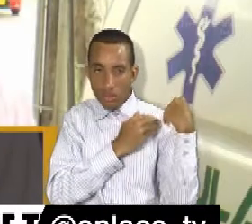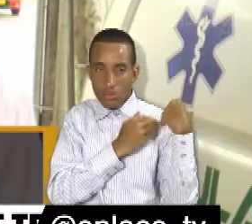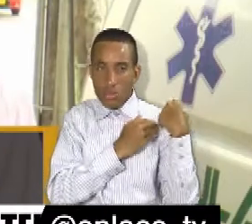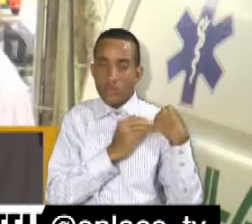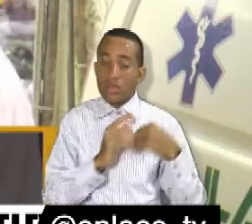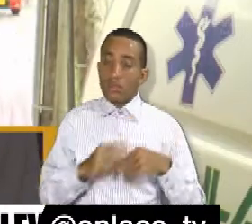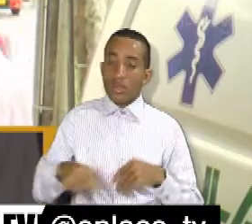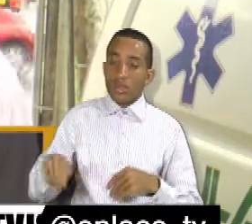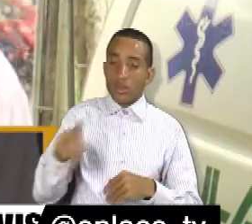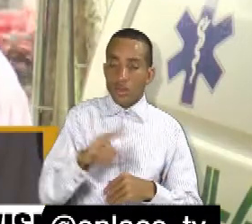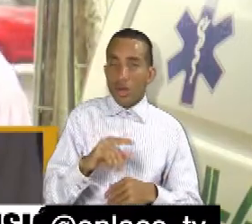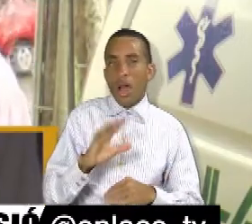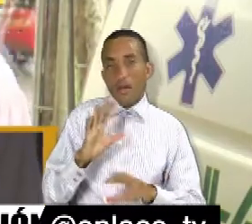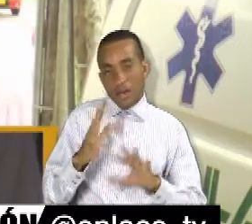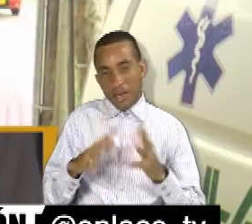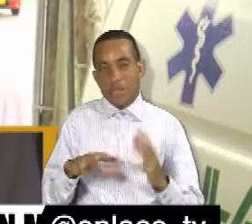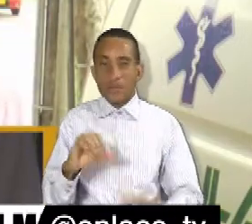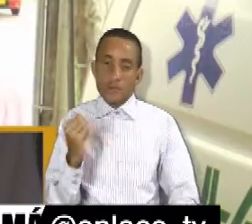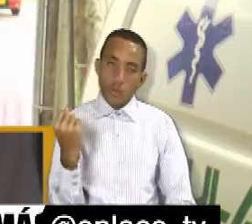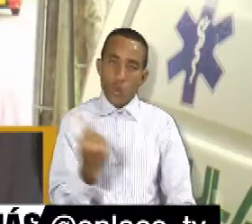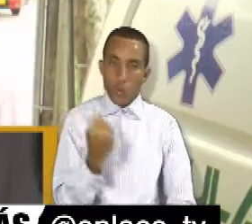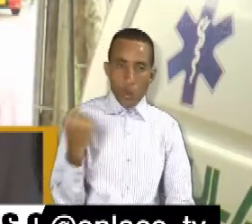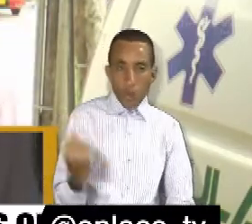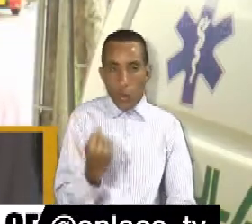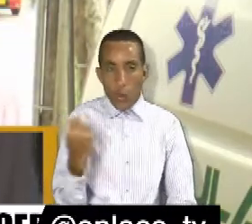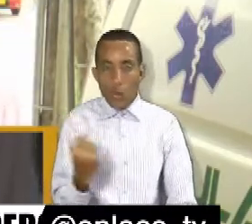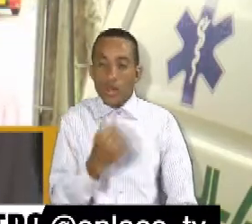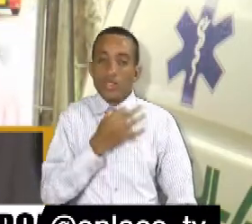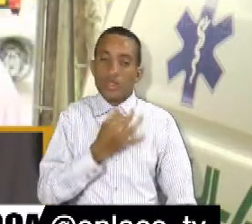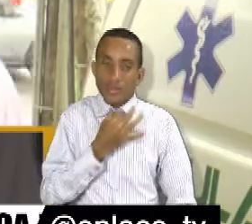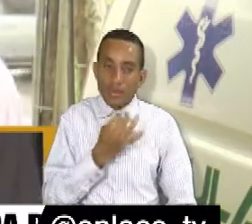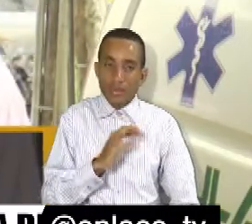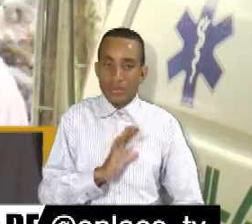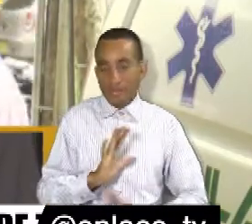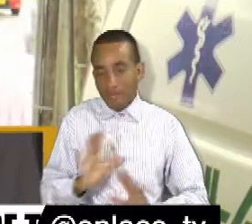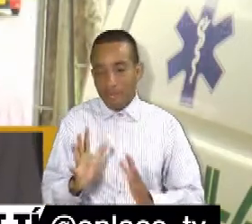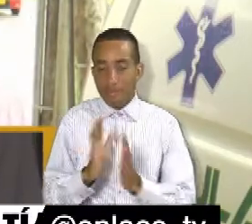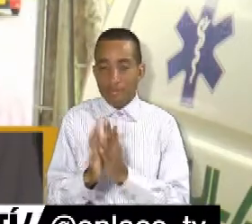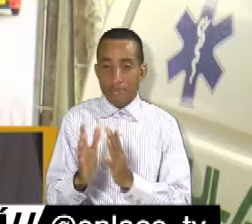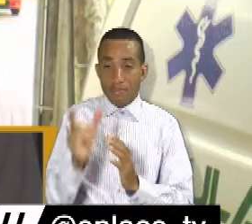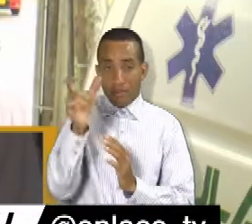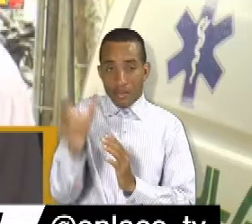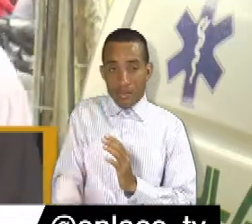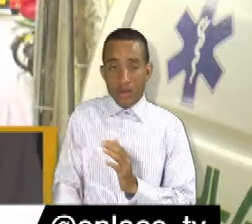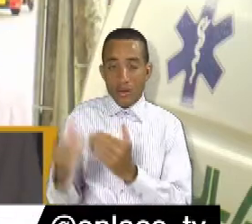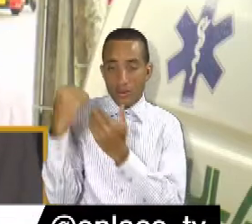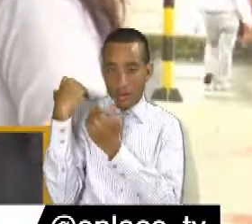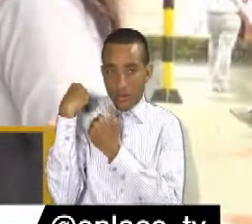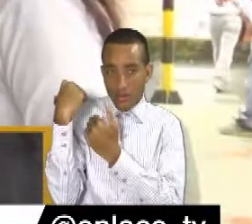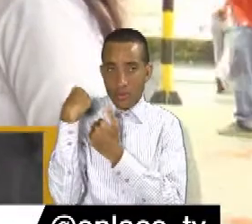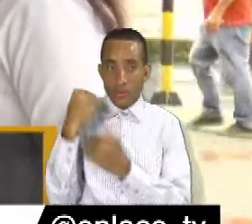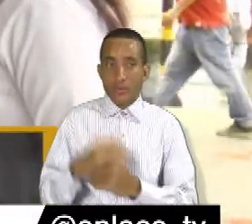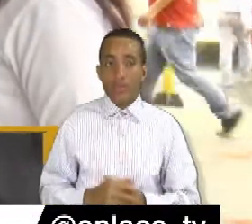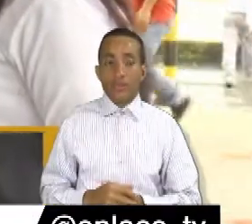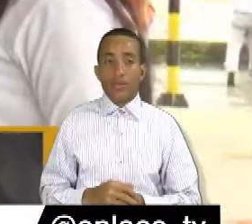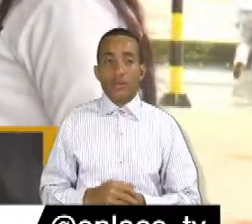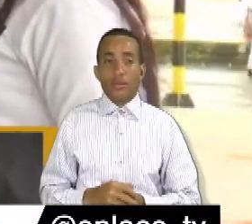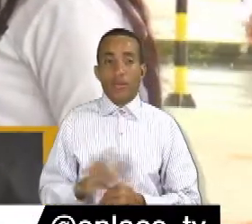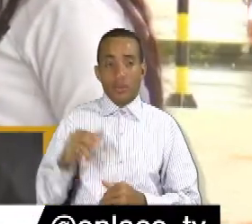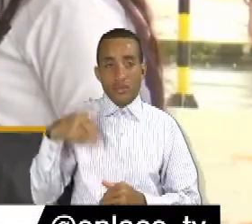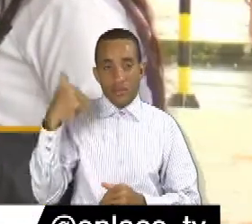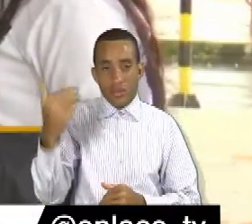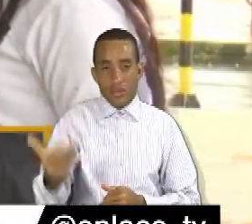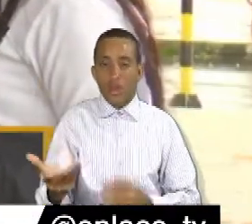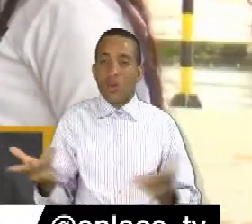de gallo cuando consistía y requería. Era una persona responsable, puesta, funcional y muy serio. En las próximas horas se